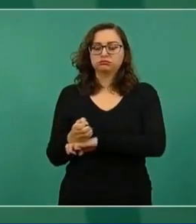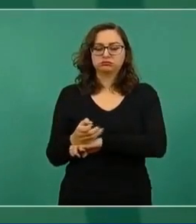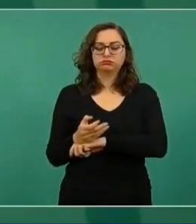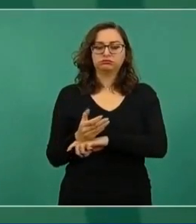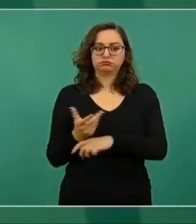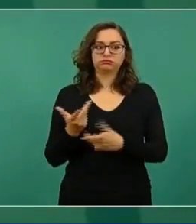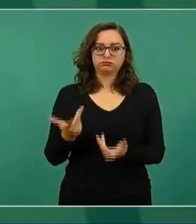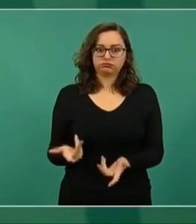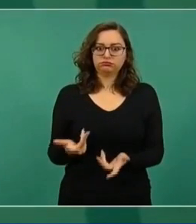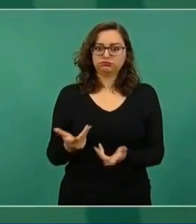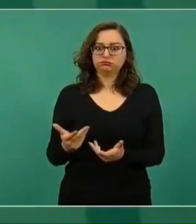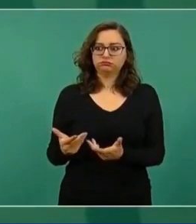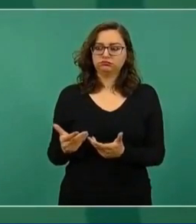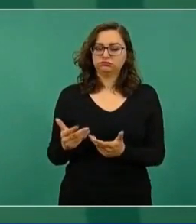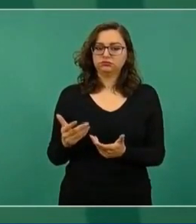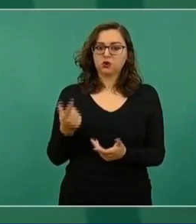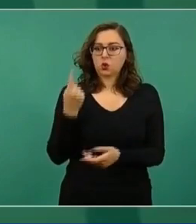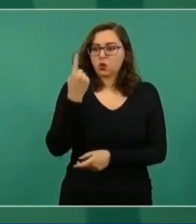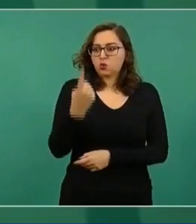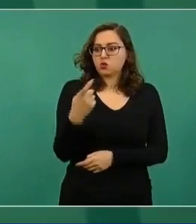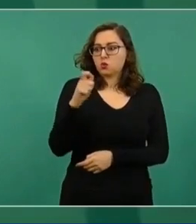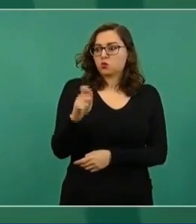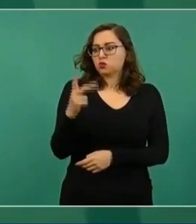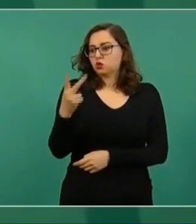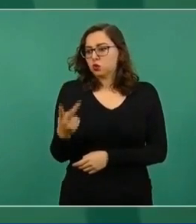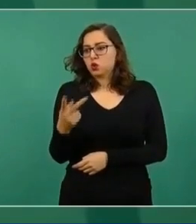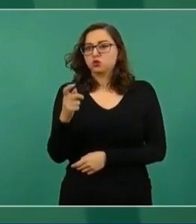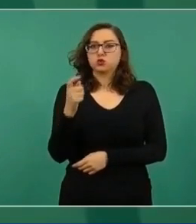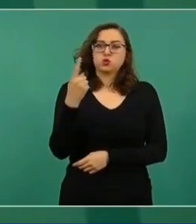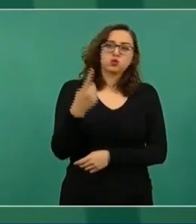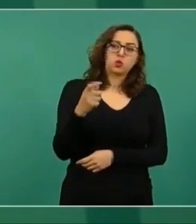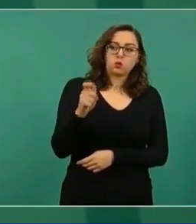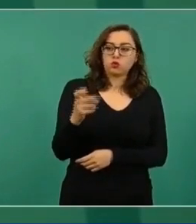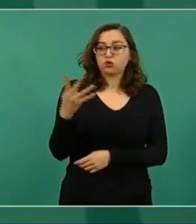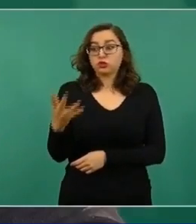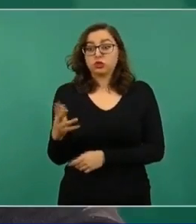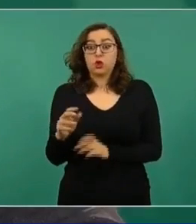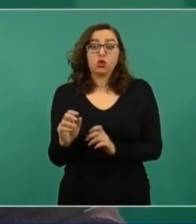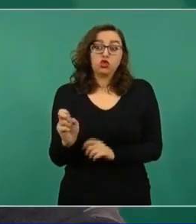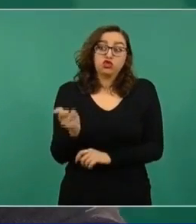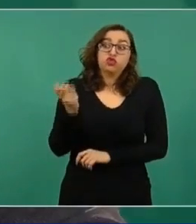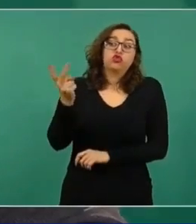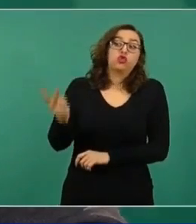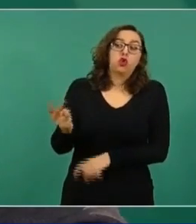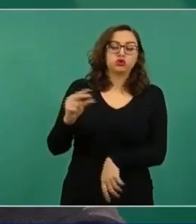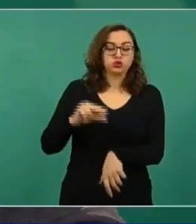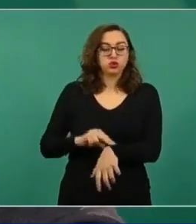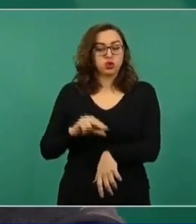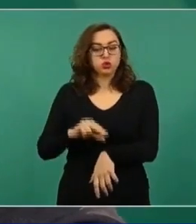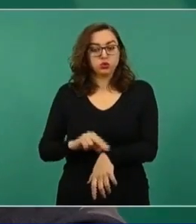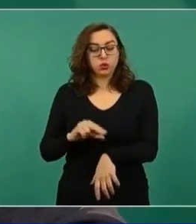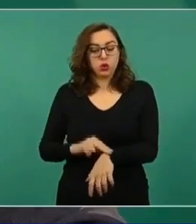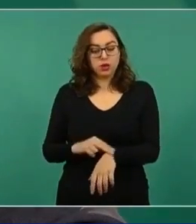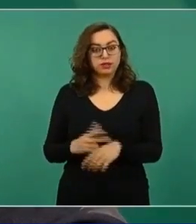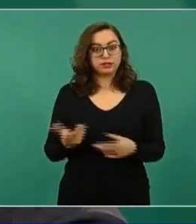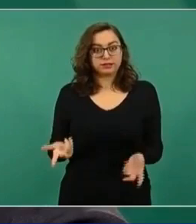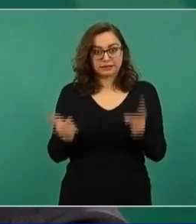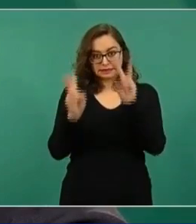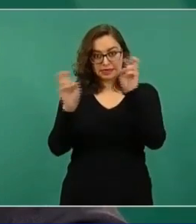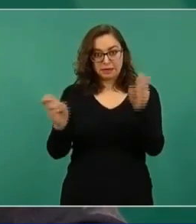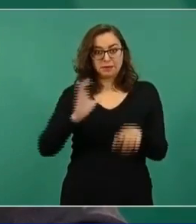centro del país, con 1.2, 1.5, máximo 2 médicos especialistas de esta